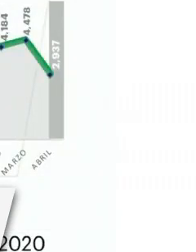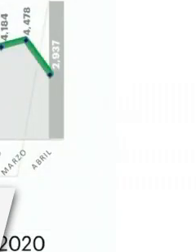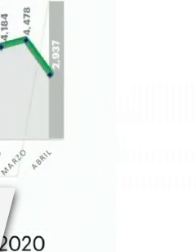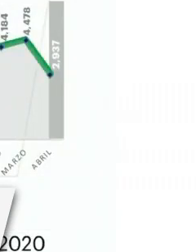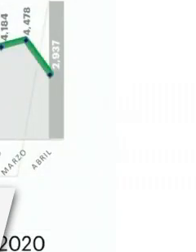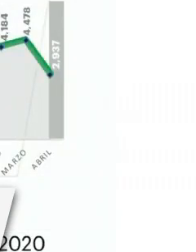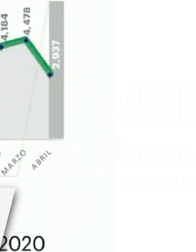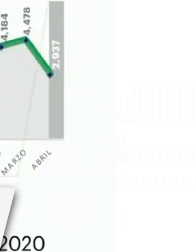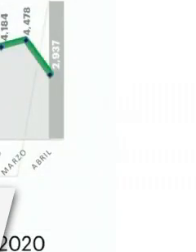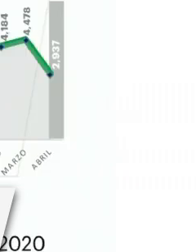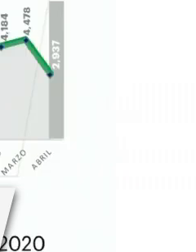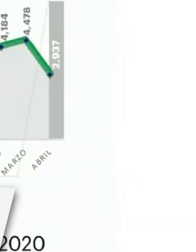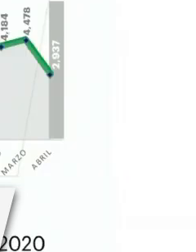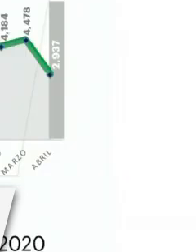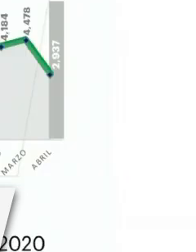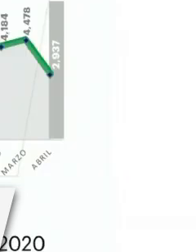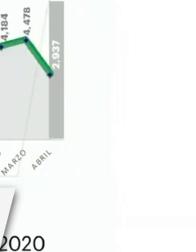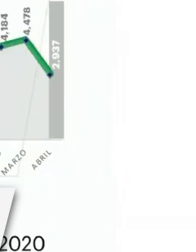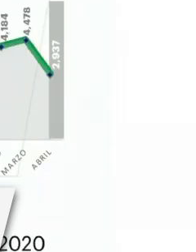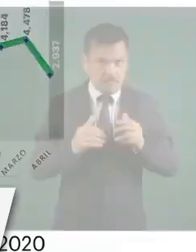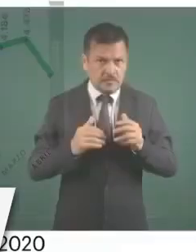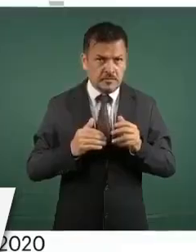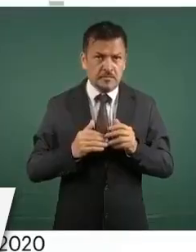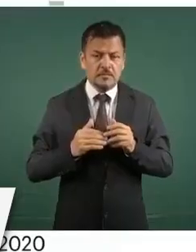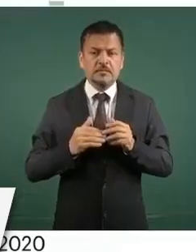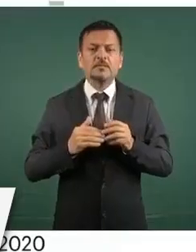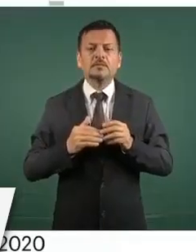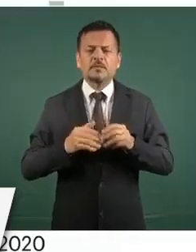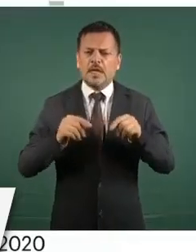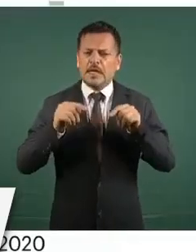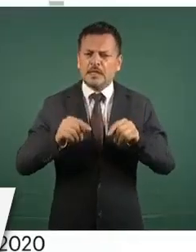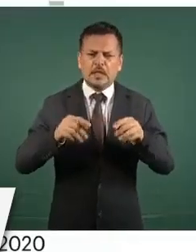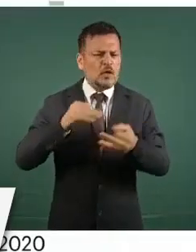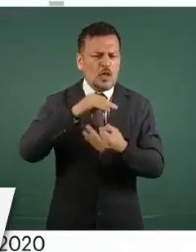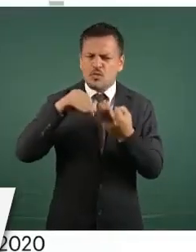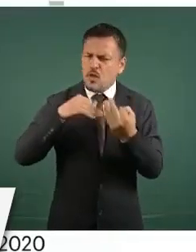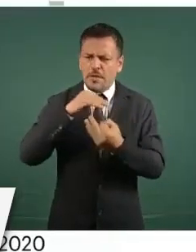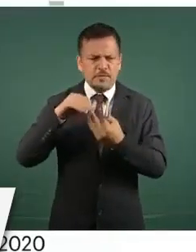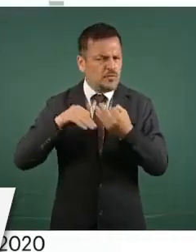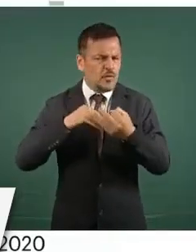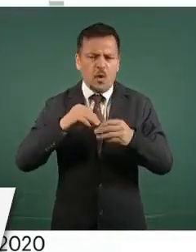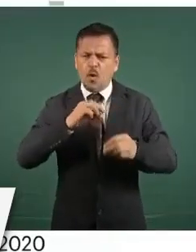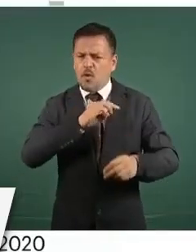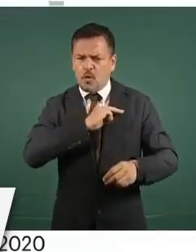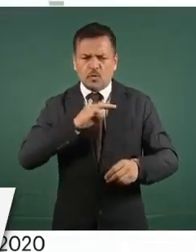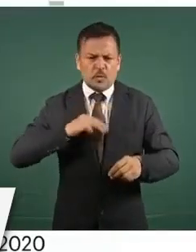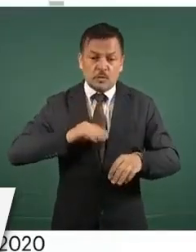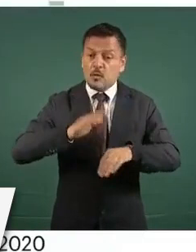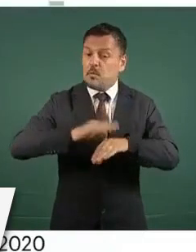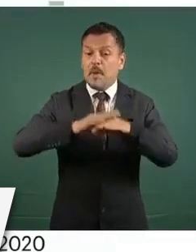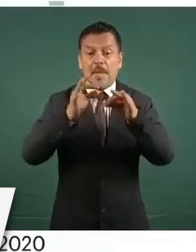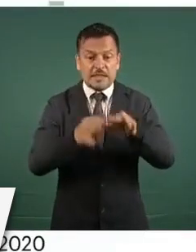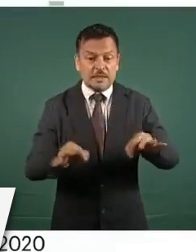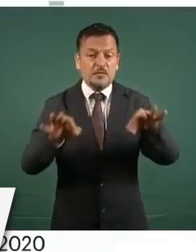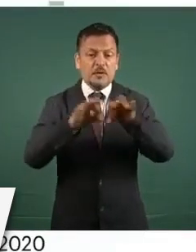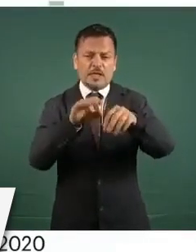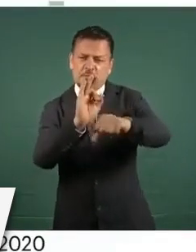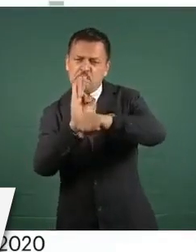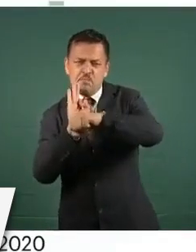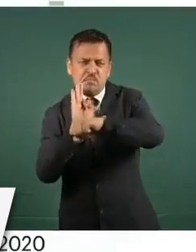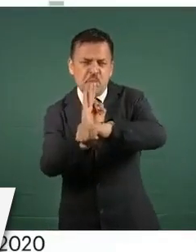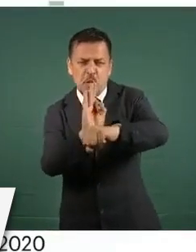en todo el estado de hidalgo a lo largo de los municipios más importantes para la protección